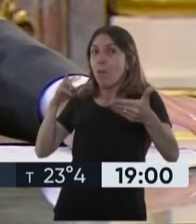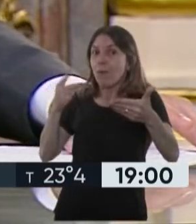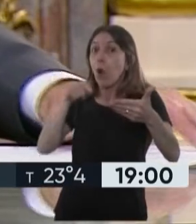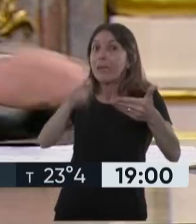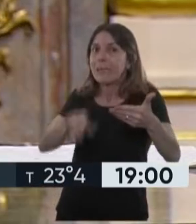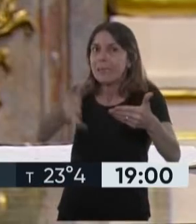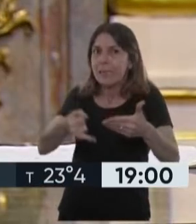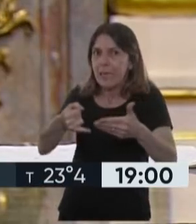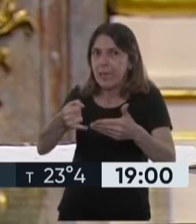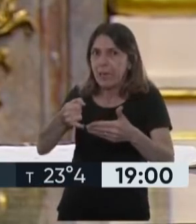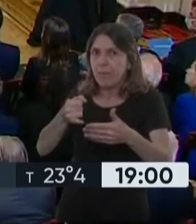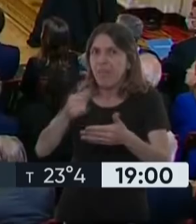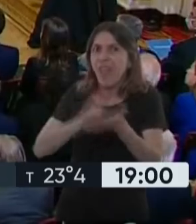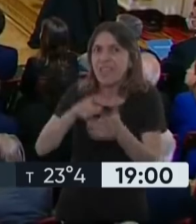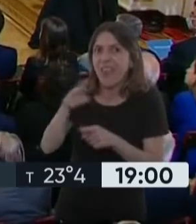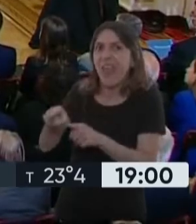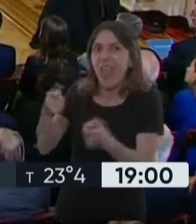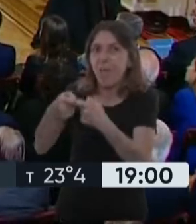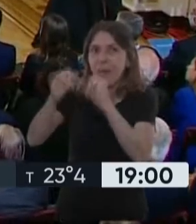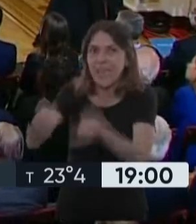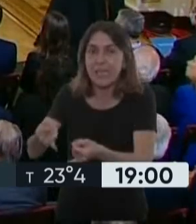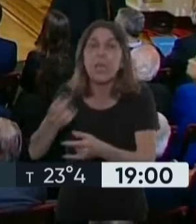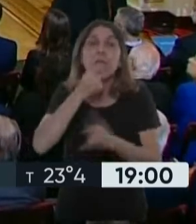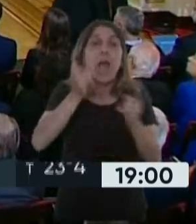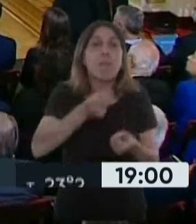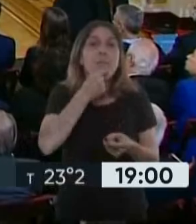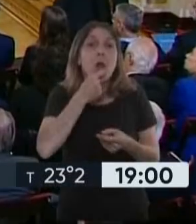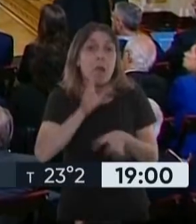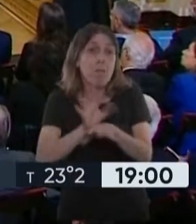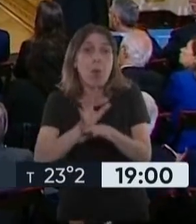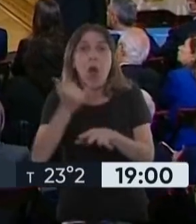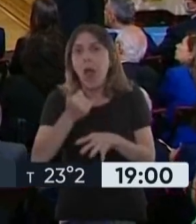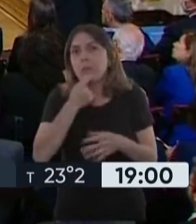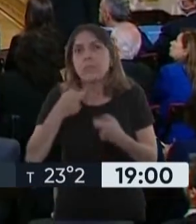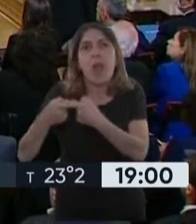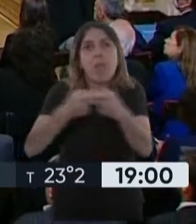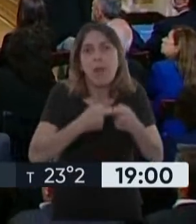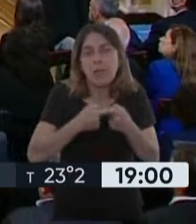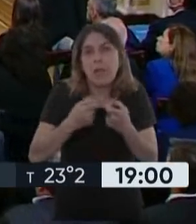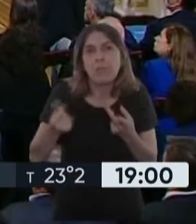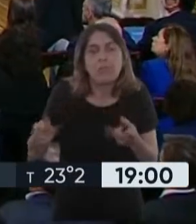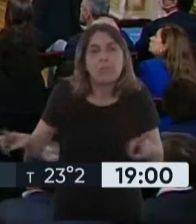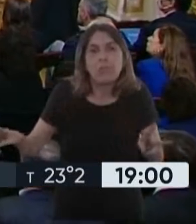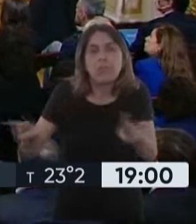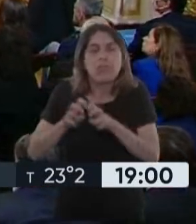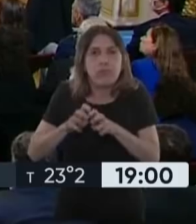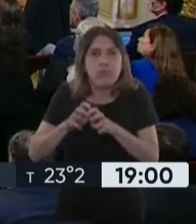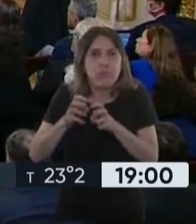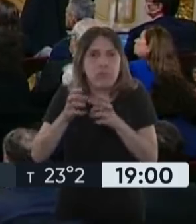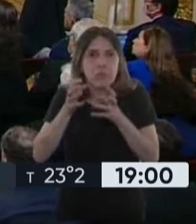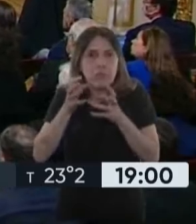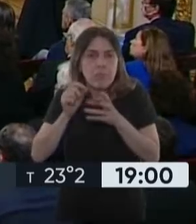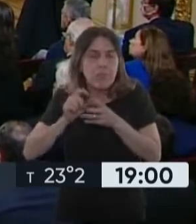criterio que establecerá que si la renta inesperada se canaliza hacia